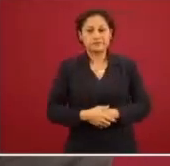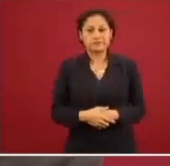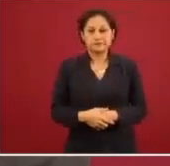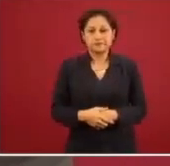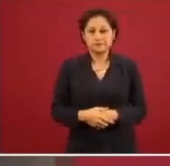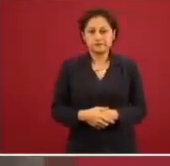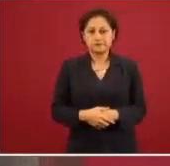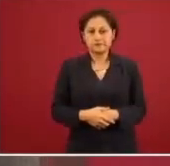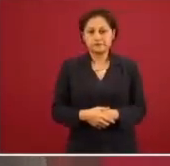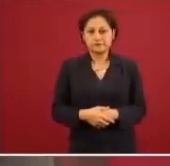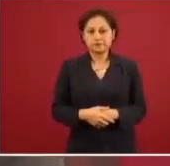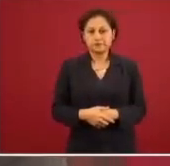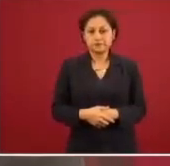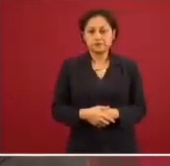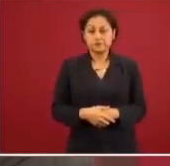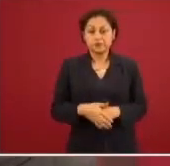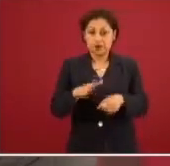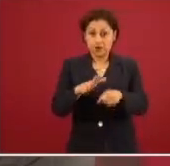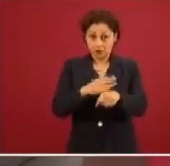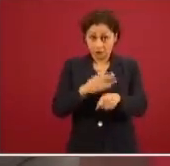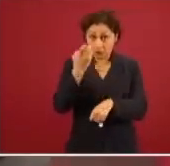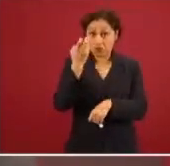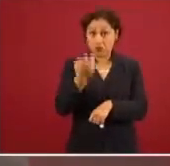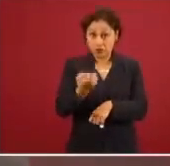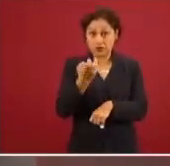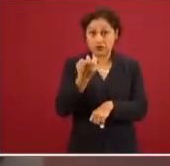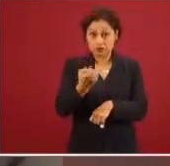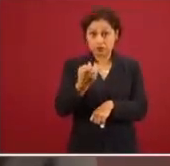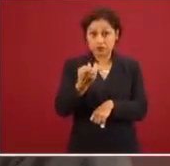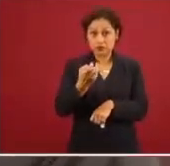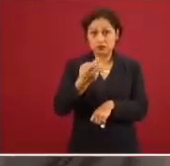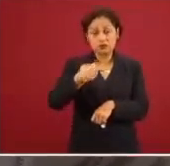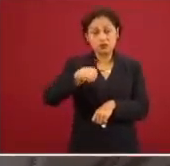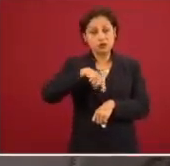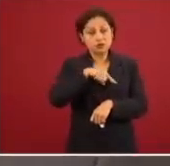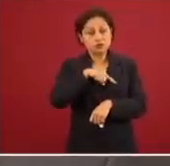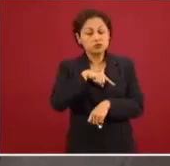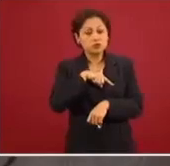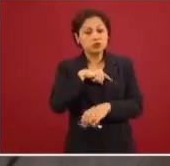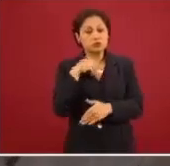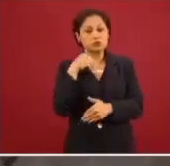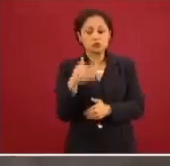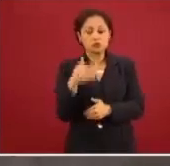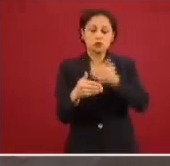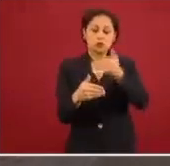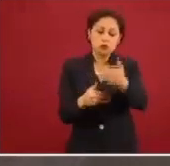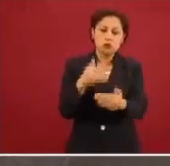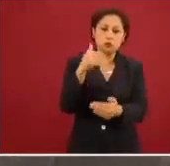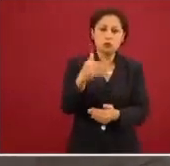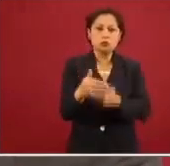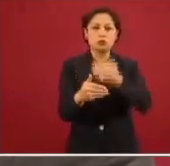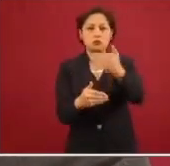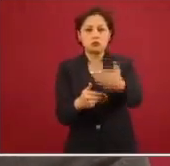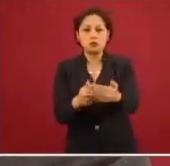Por eso vamos avanzando. A pesar de los pesares,